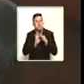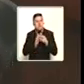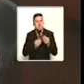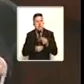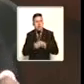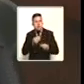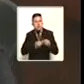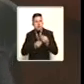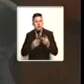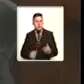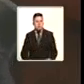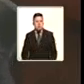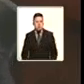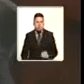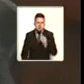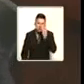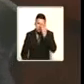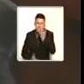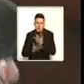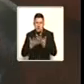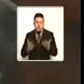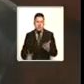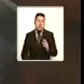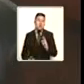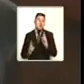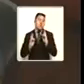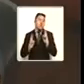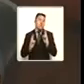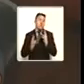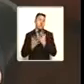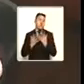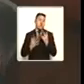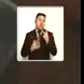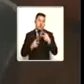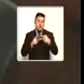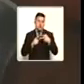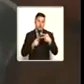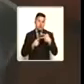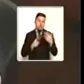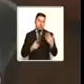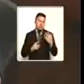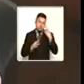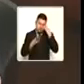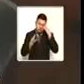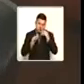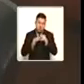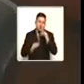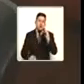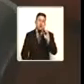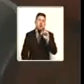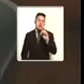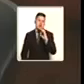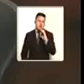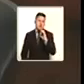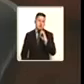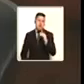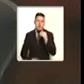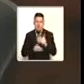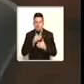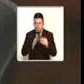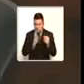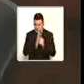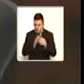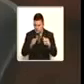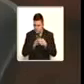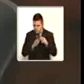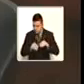lavado de activos por el contrabando. Ojalá esas dos cosas se pudieran hacer, inclusive en el marco del TLC que está en proceso